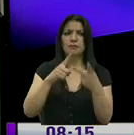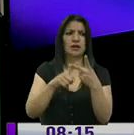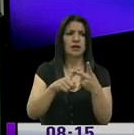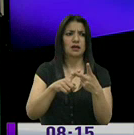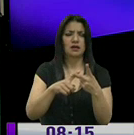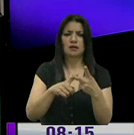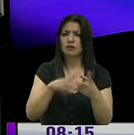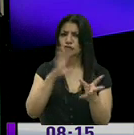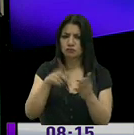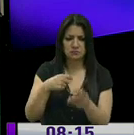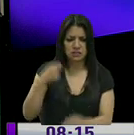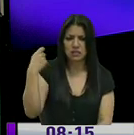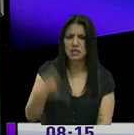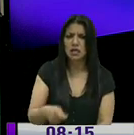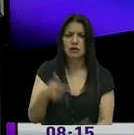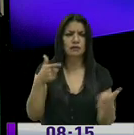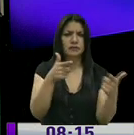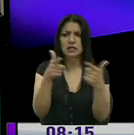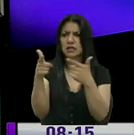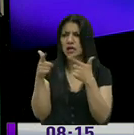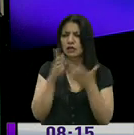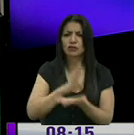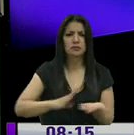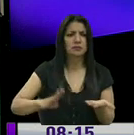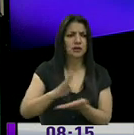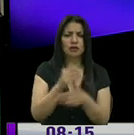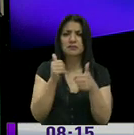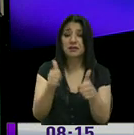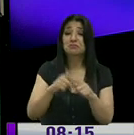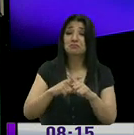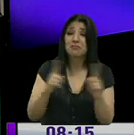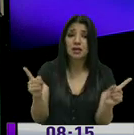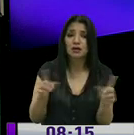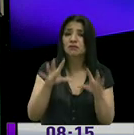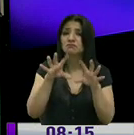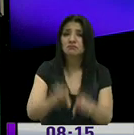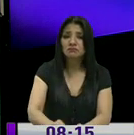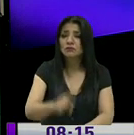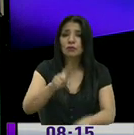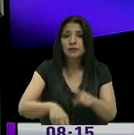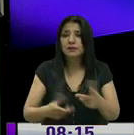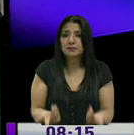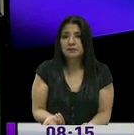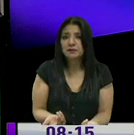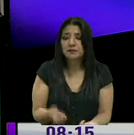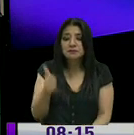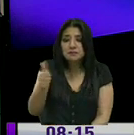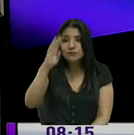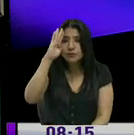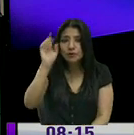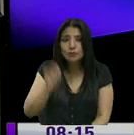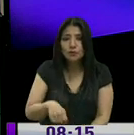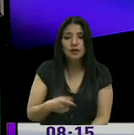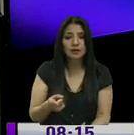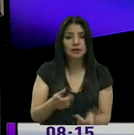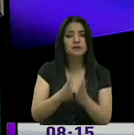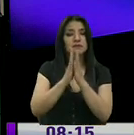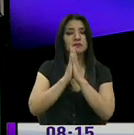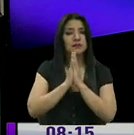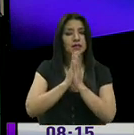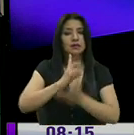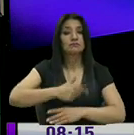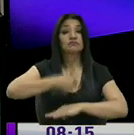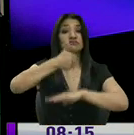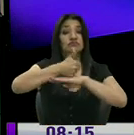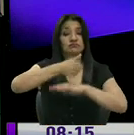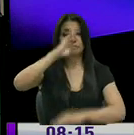su billete están vigilando con el barrio organizados pero ellos no pueden reparar los pisos tenés la policía así que hacemos el llamado al comandante